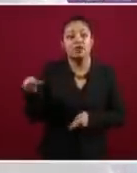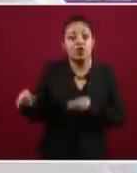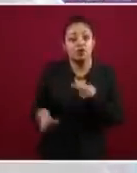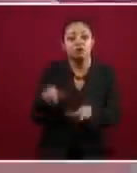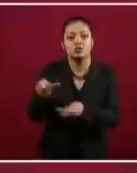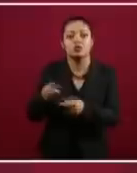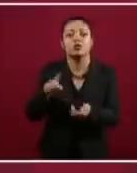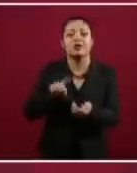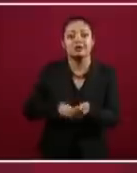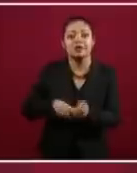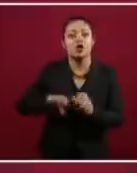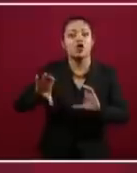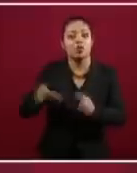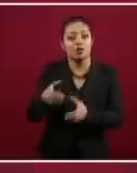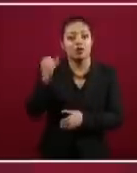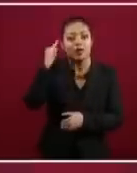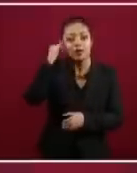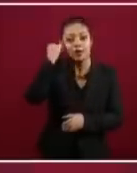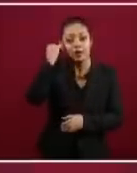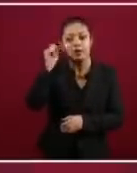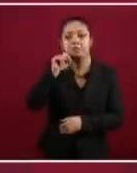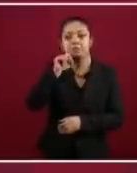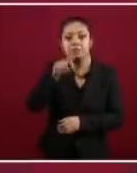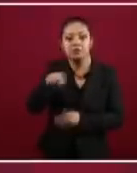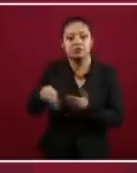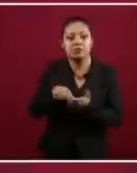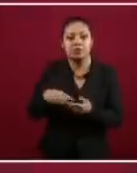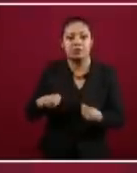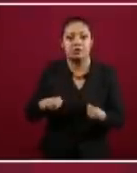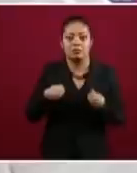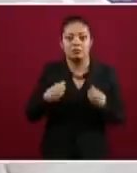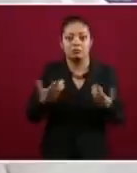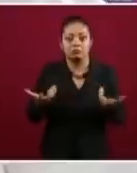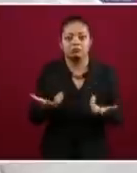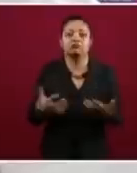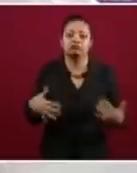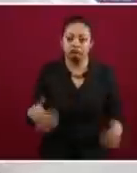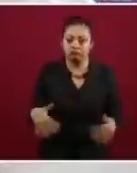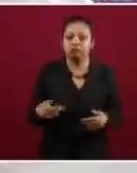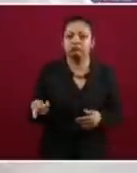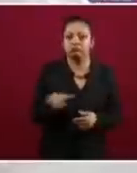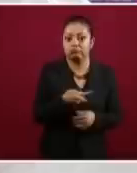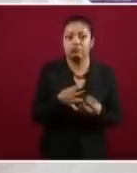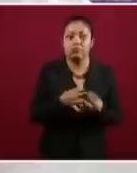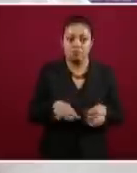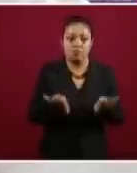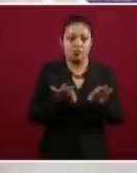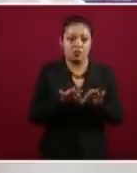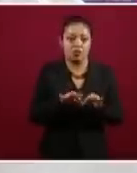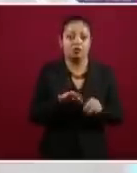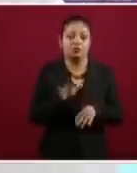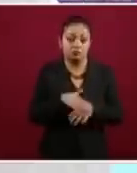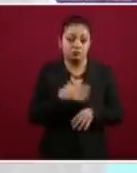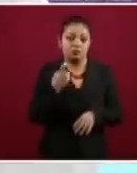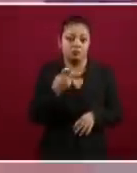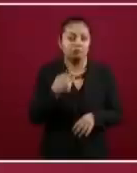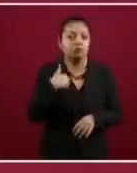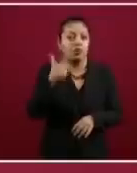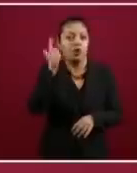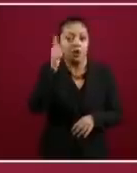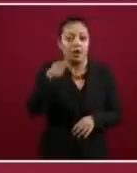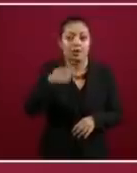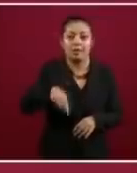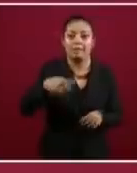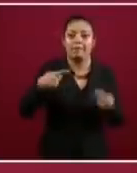las comunidades indígenas que ahí viven. De modo que, pues, nosotros esperamos que puedan participar la